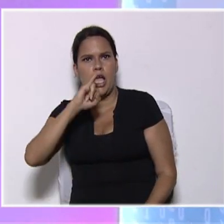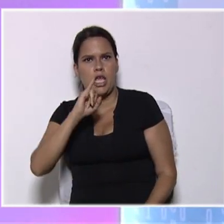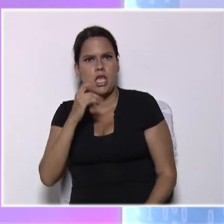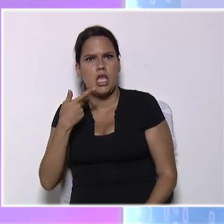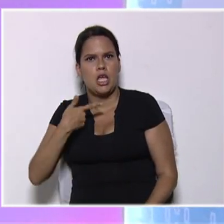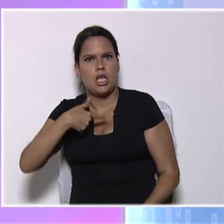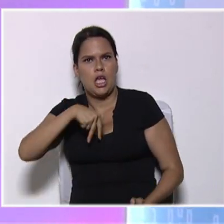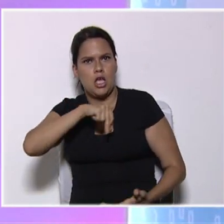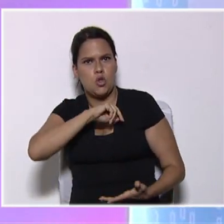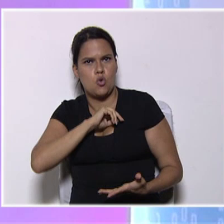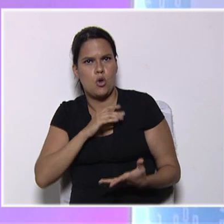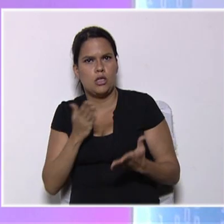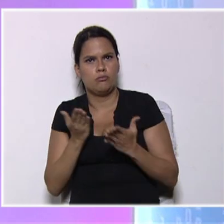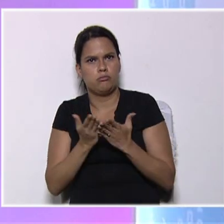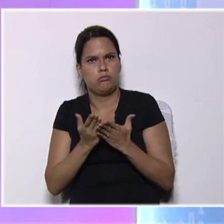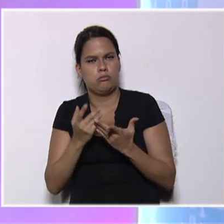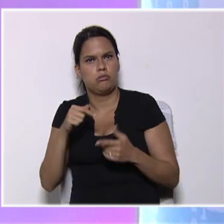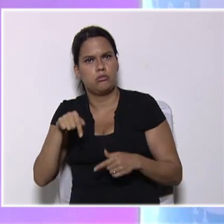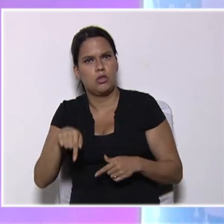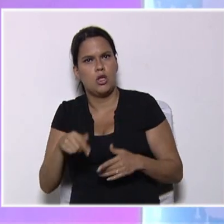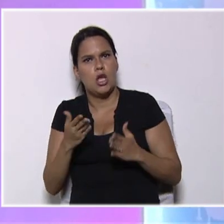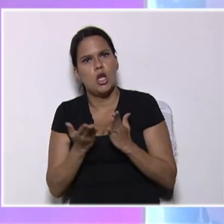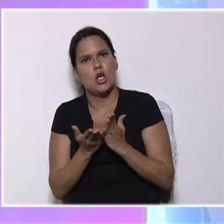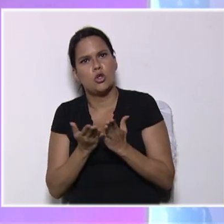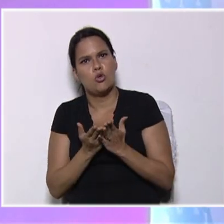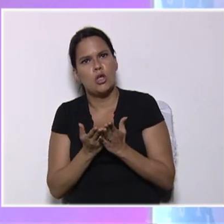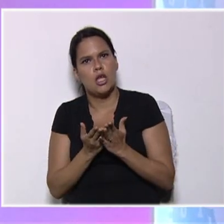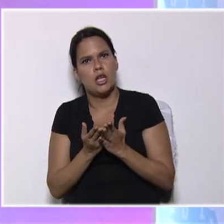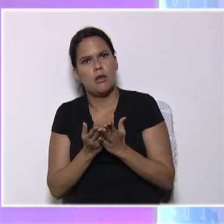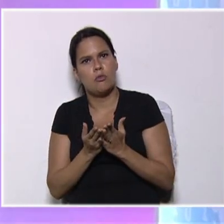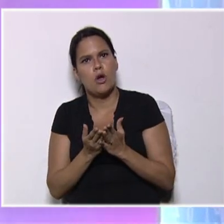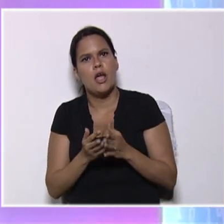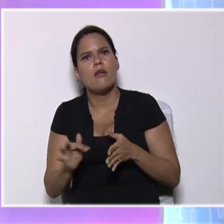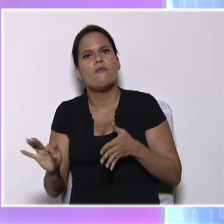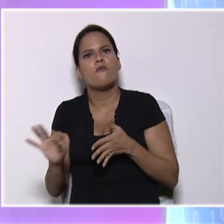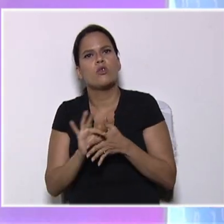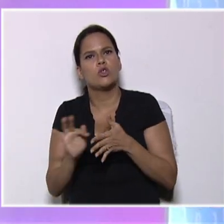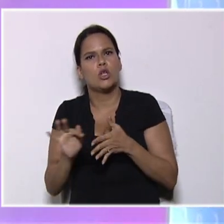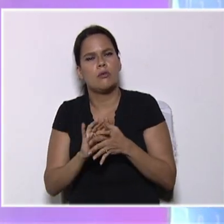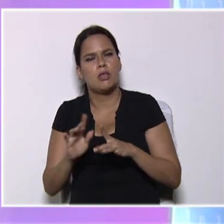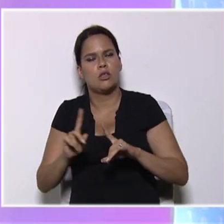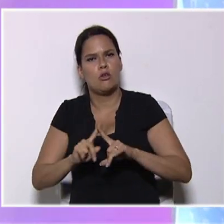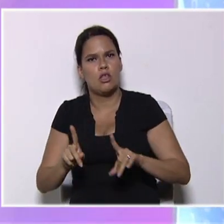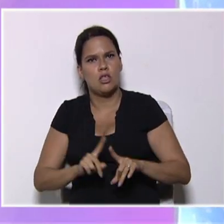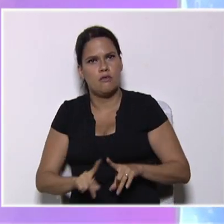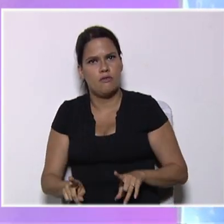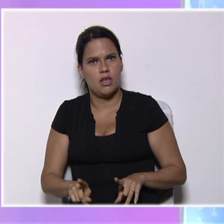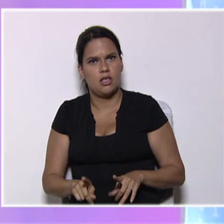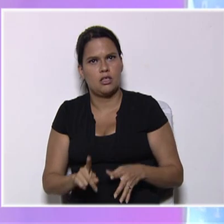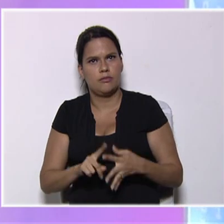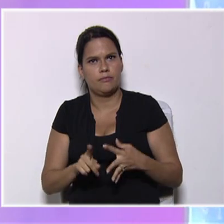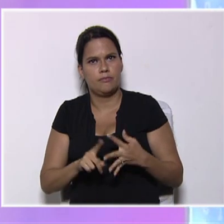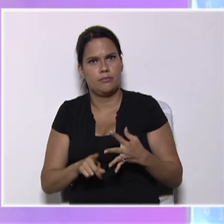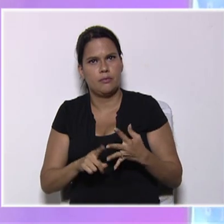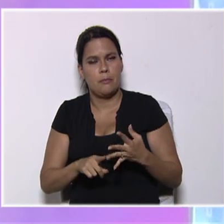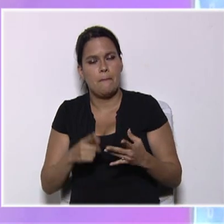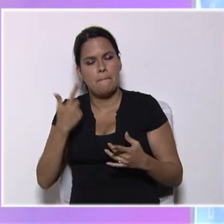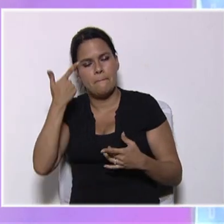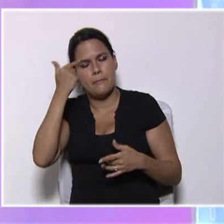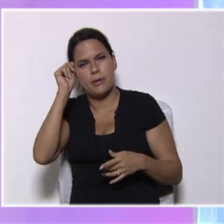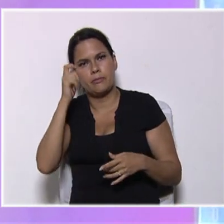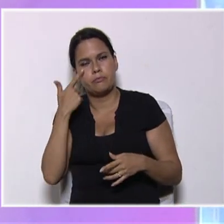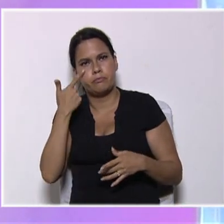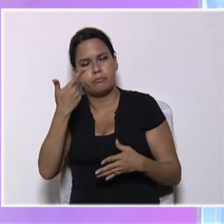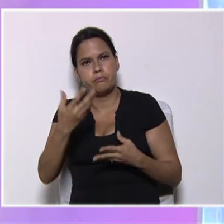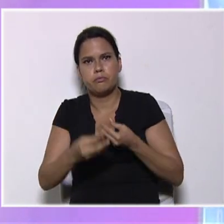nuestro segmento del día de hoy estudiaremos el principio de funcionamiento de varios de estos dispositivos, para que a su vez sirva